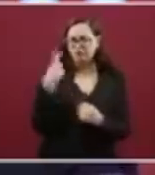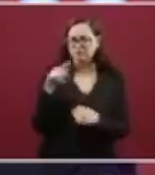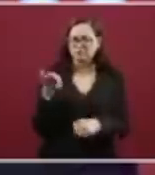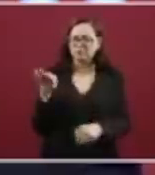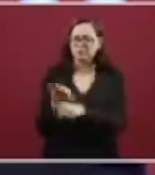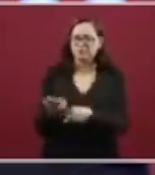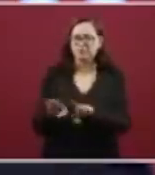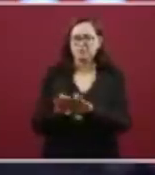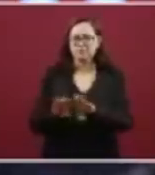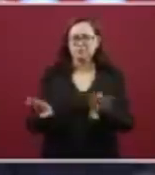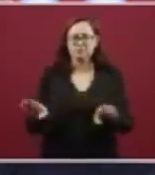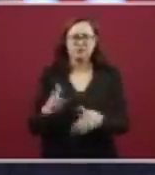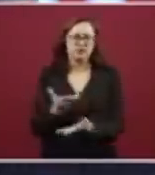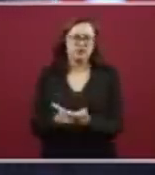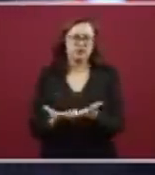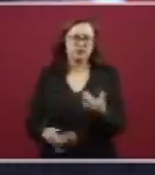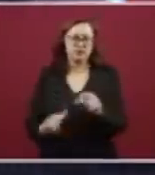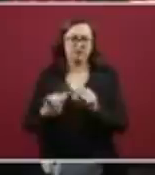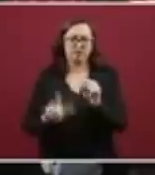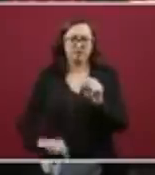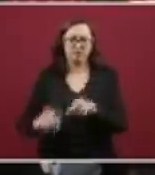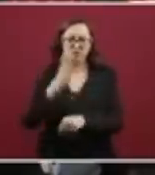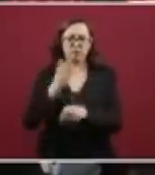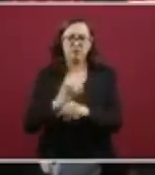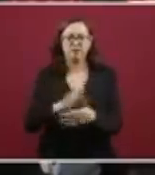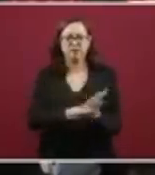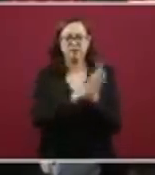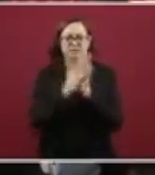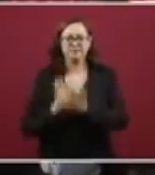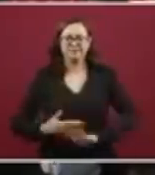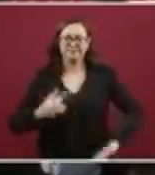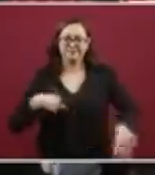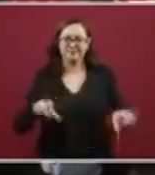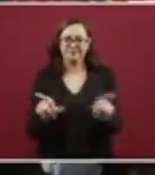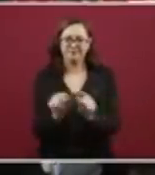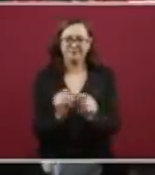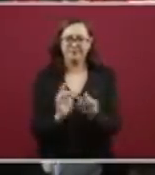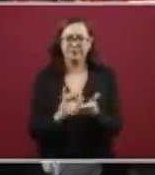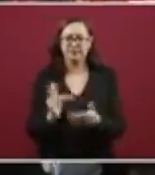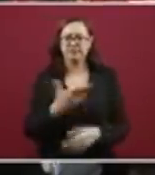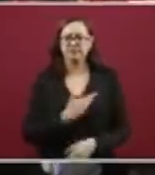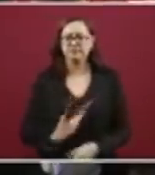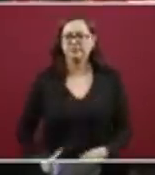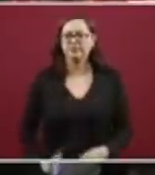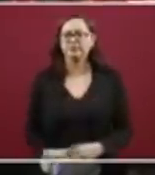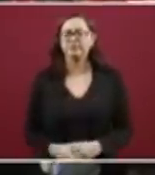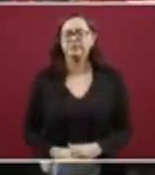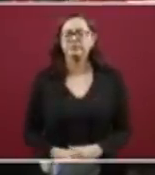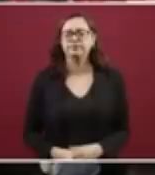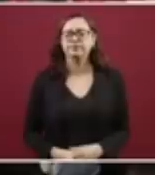cuarta transformación. Sería todo por mi cuenta, señor presidente. Gracias.